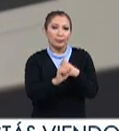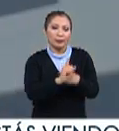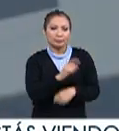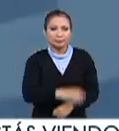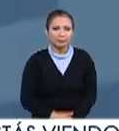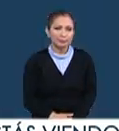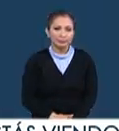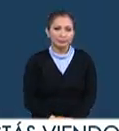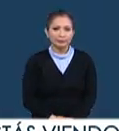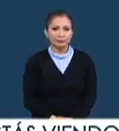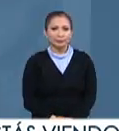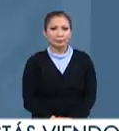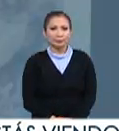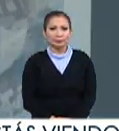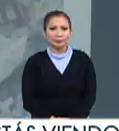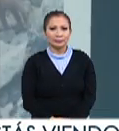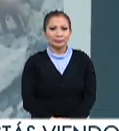desastre.